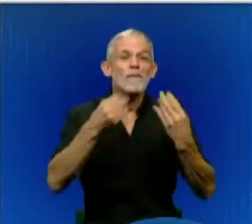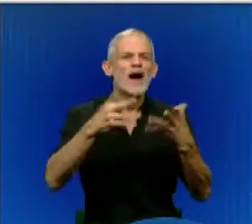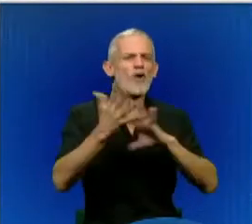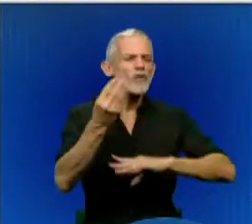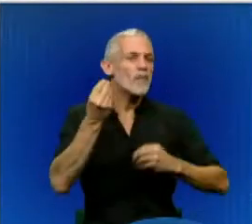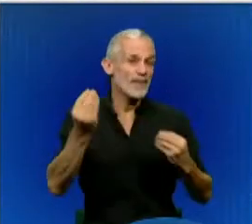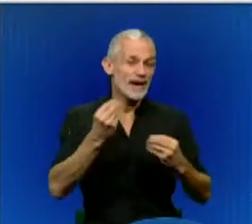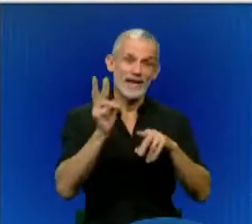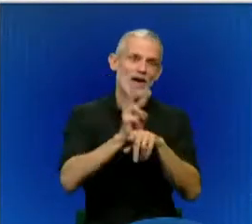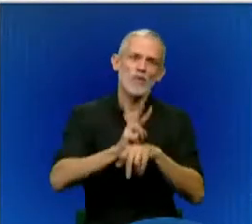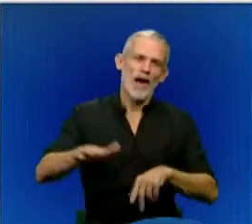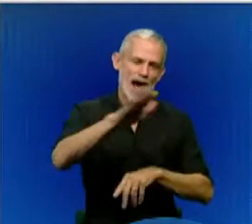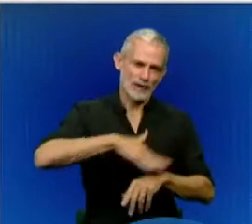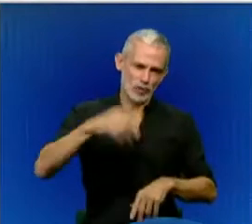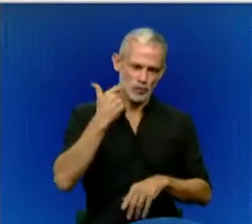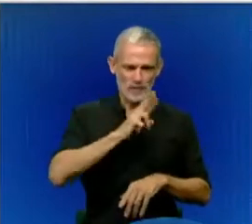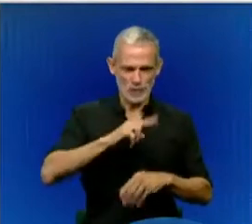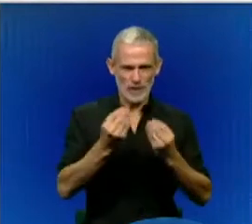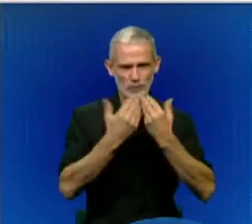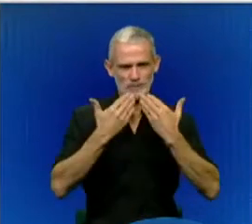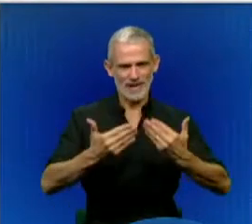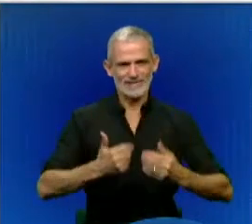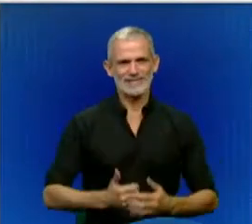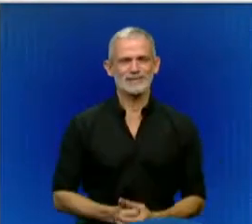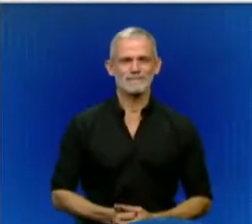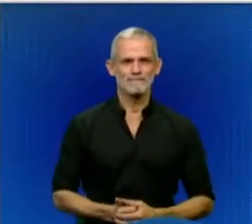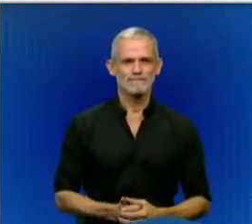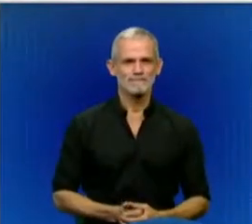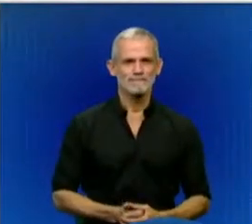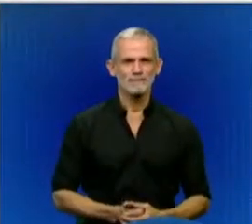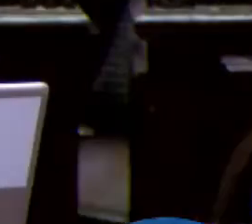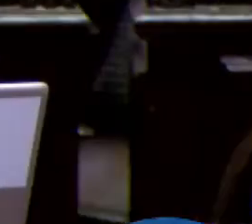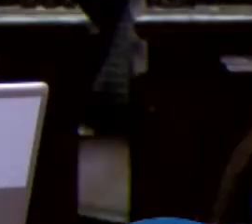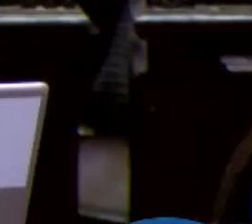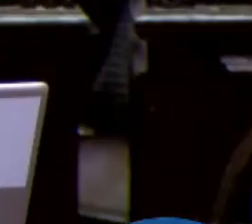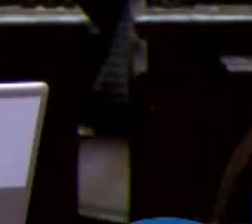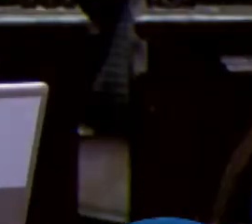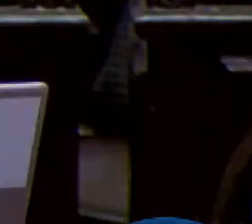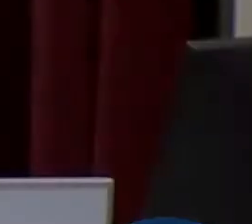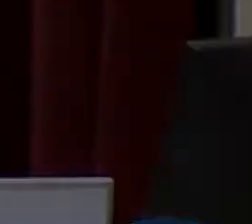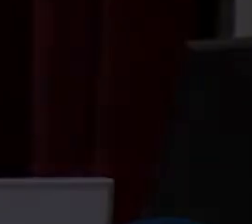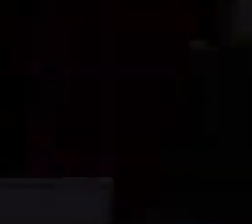formas de cuidar a todos y a todas. Muchas gracias, presidente. Gracias, diputada Penaca.